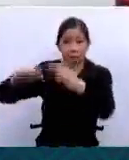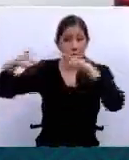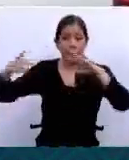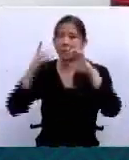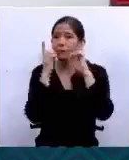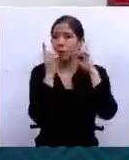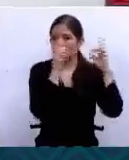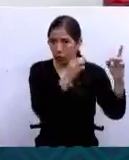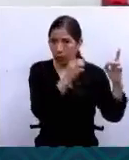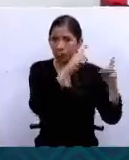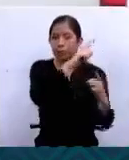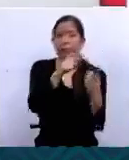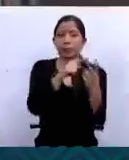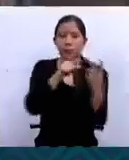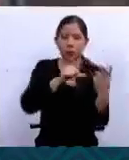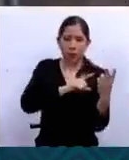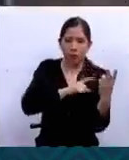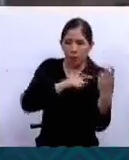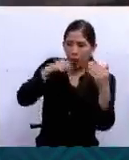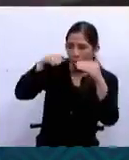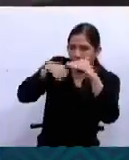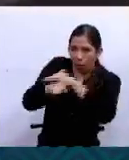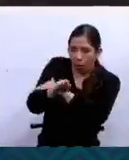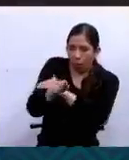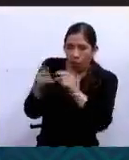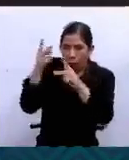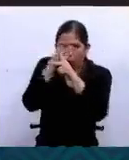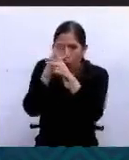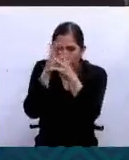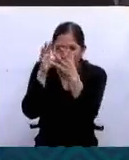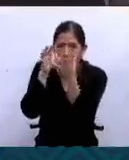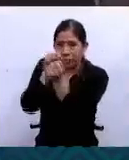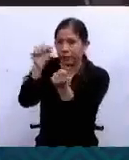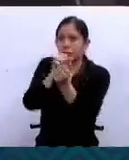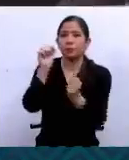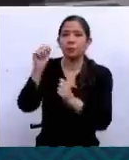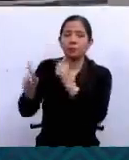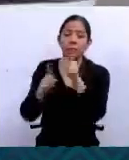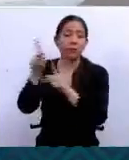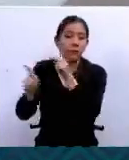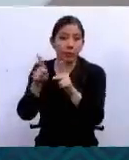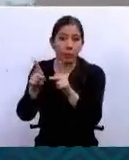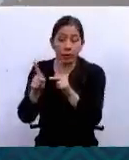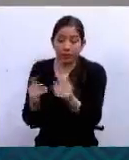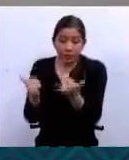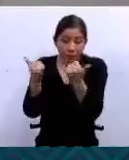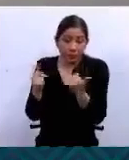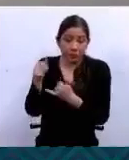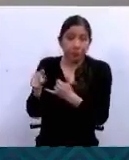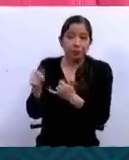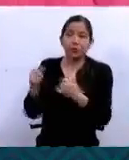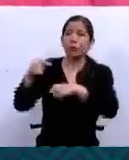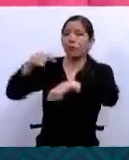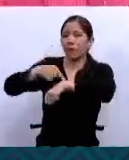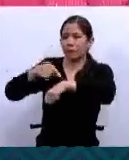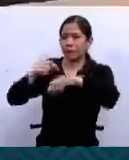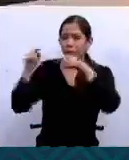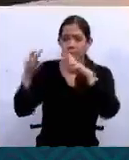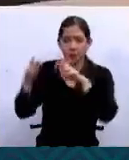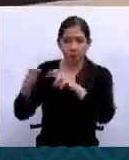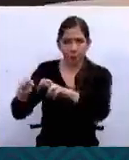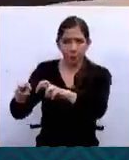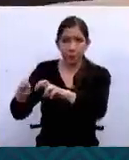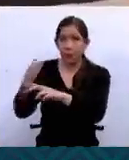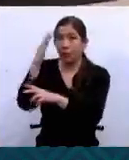la Policía intervino para evitar mayores agresiones físicas a los funcionarios. Actualmente el caso se encuentra en etapa de investigación, ya